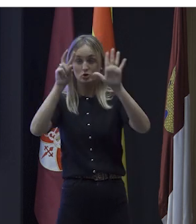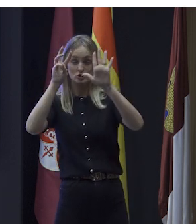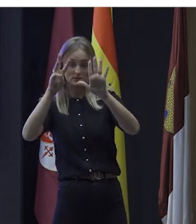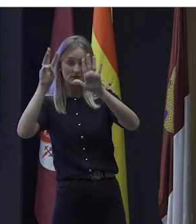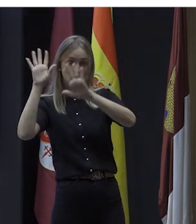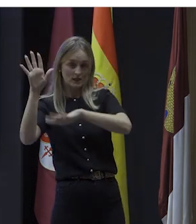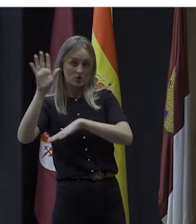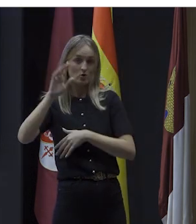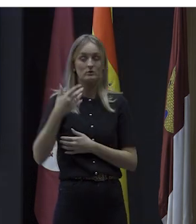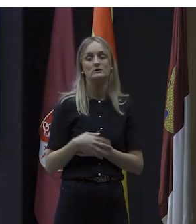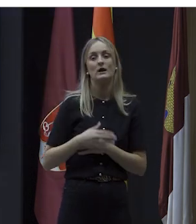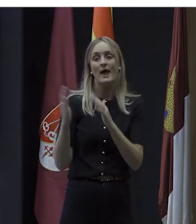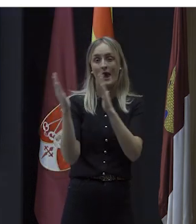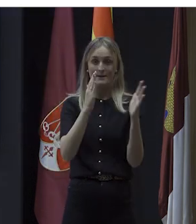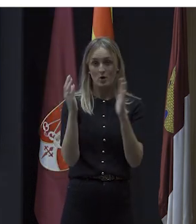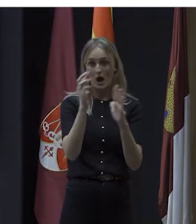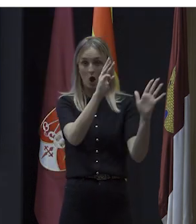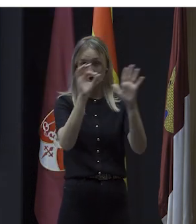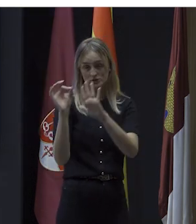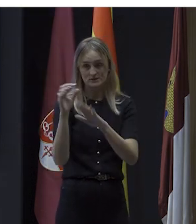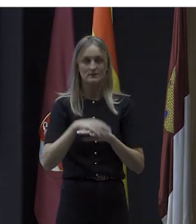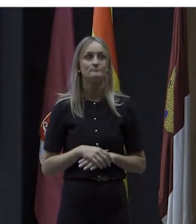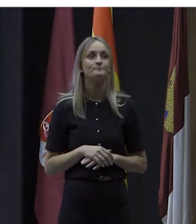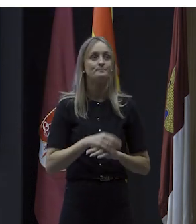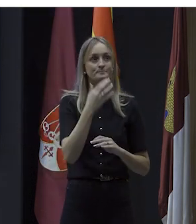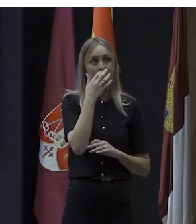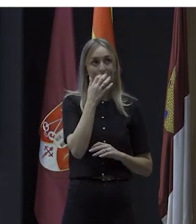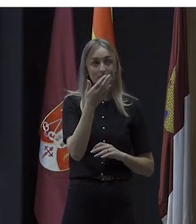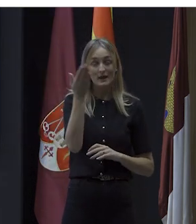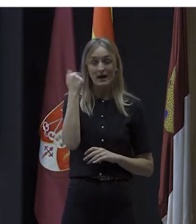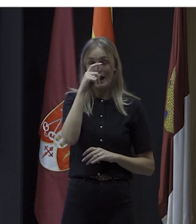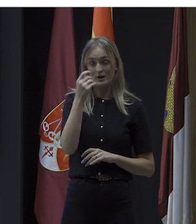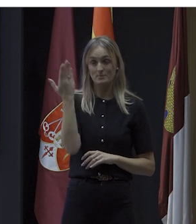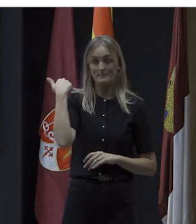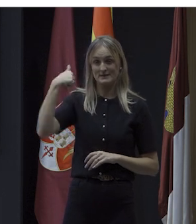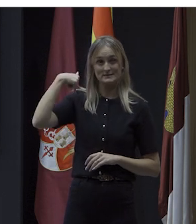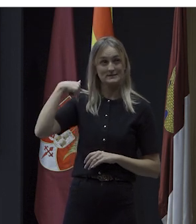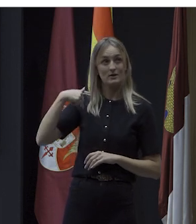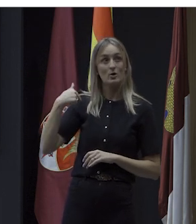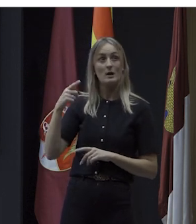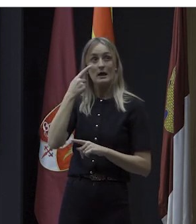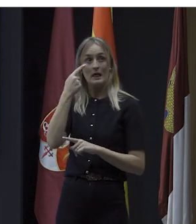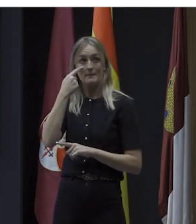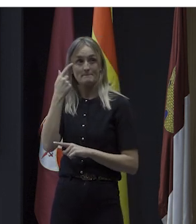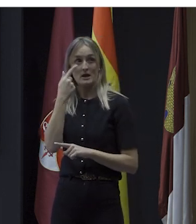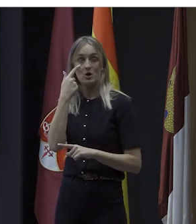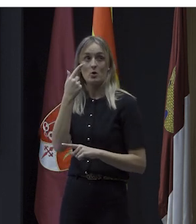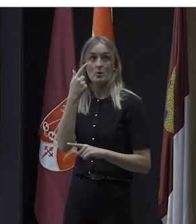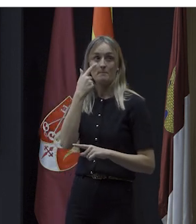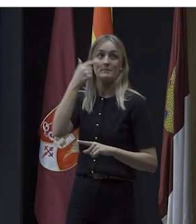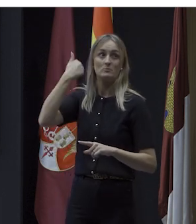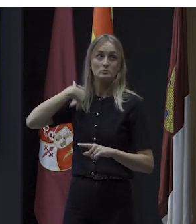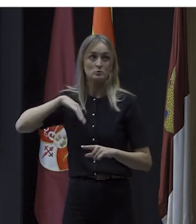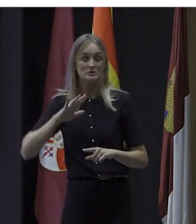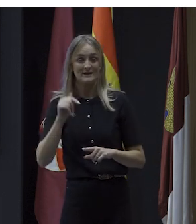ver nuevos tratamientos. Este protagonista ya lo vimos también el año pasado, un médico de origen alemán que acabó trabajando en